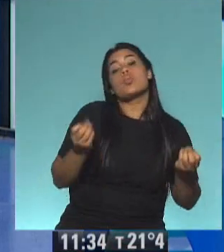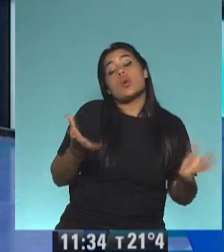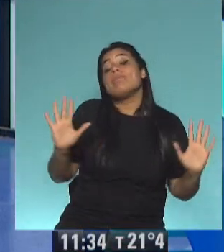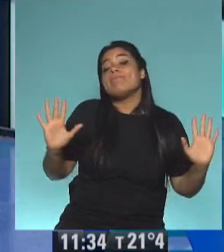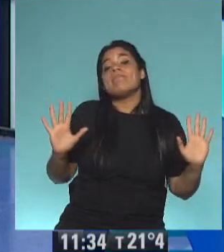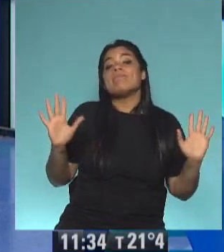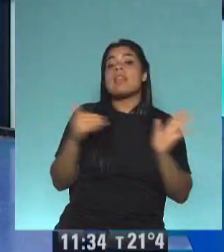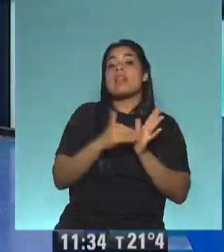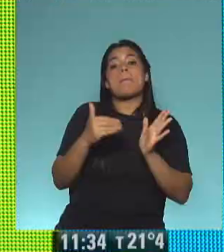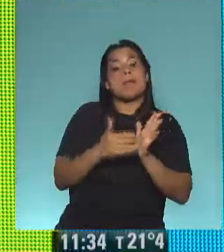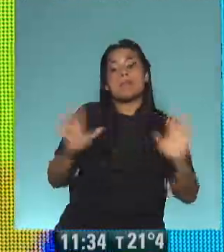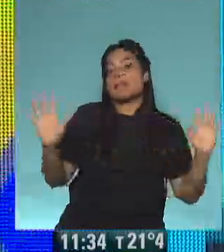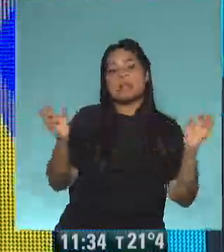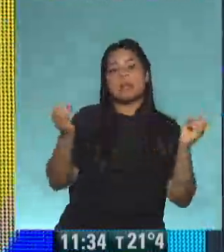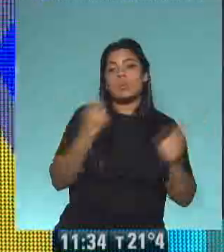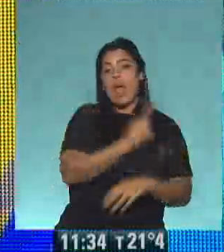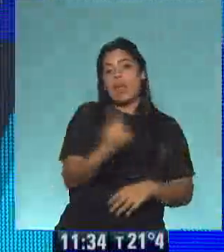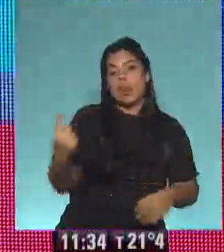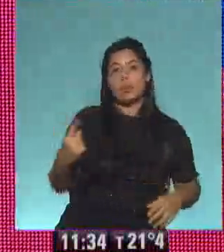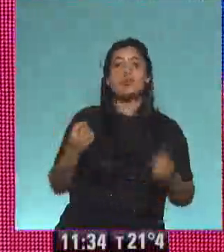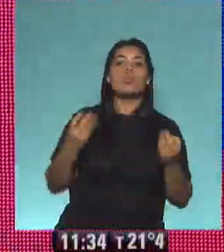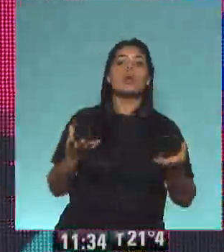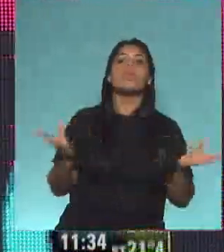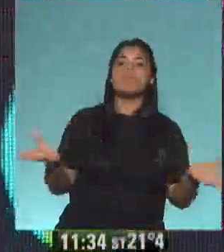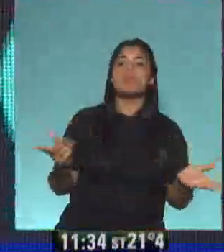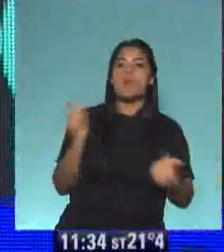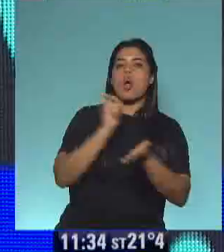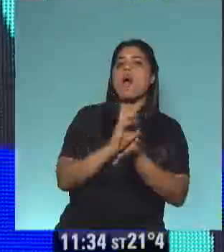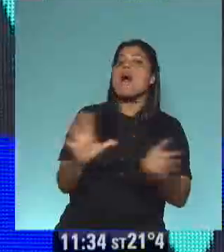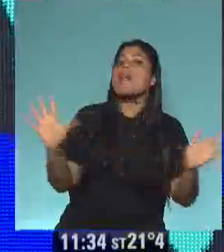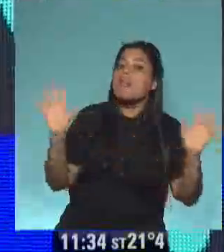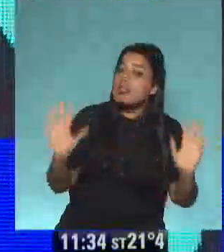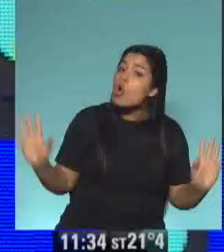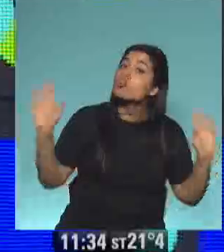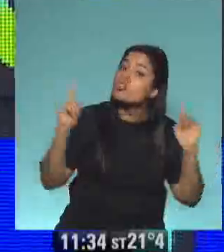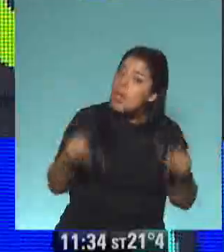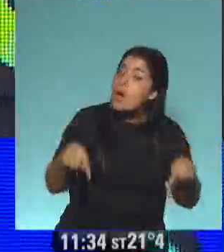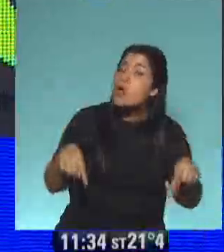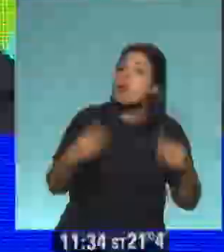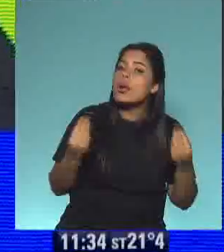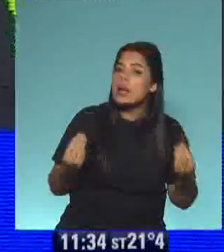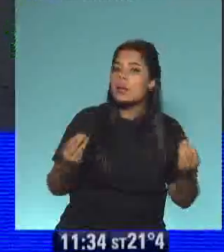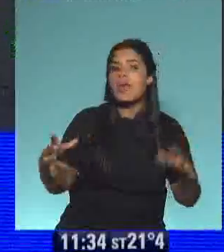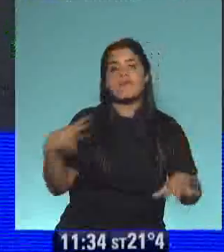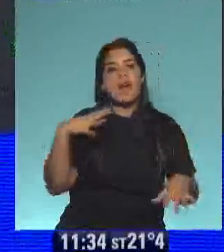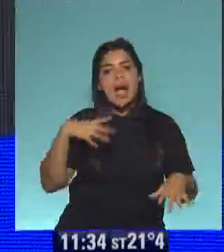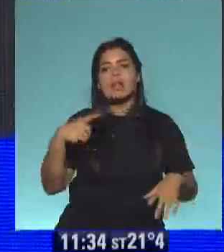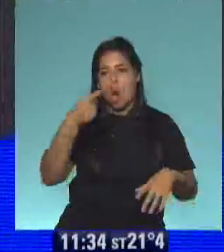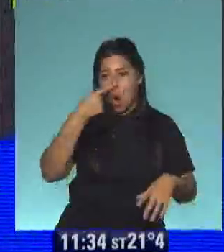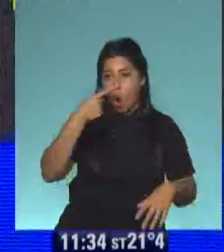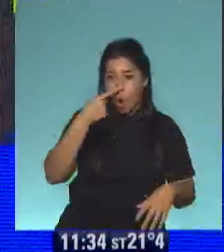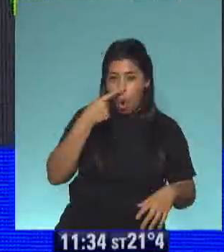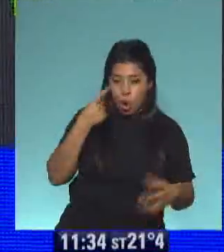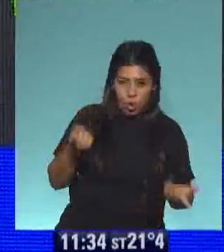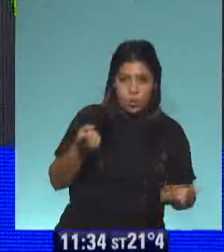heladerías. Exactamente, no hay nada escrito y entonces, como no hay nada escrito en ese sentido, pero también podemos usar la nariz para oler esos